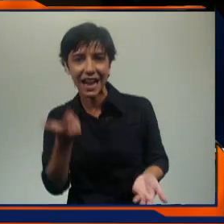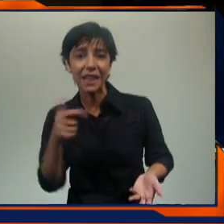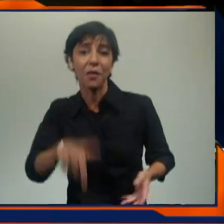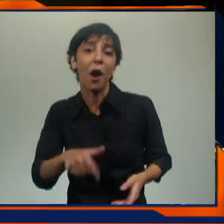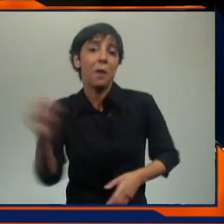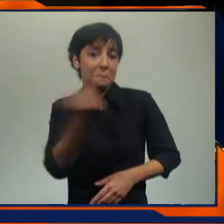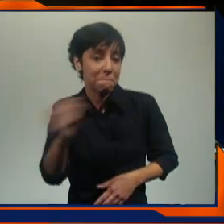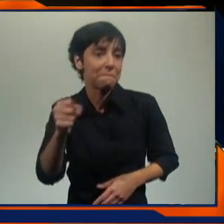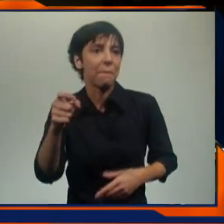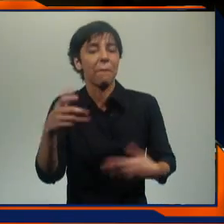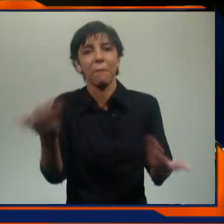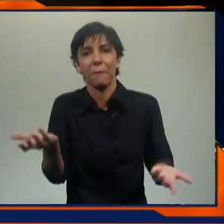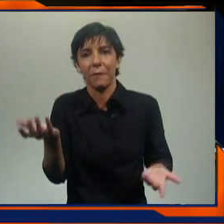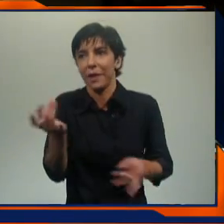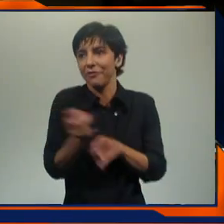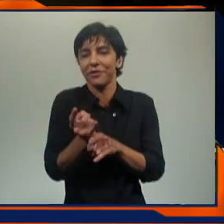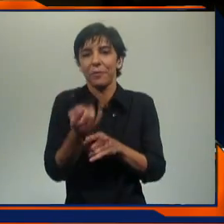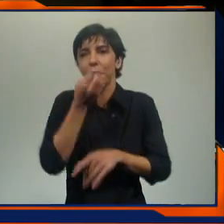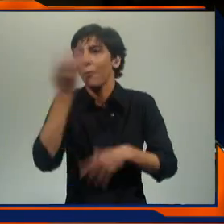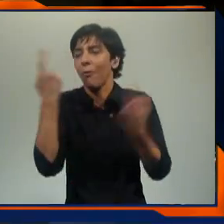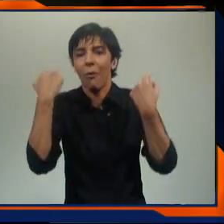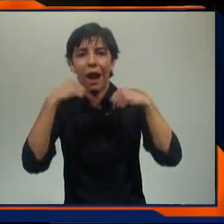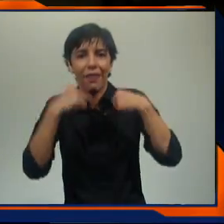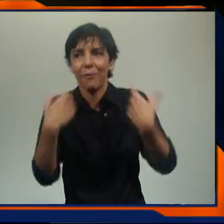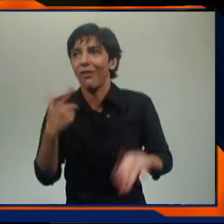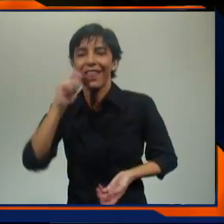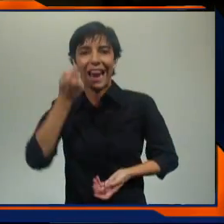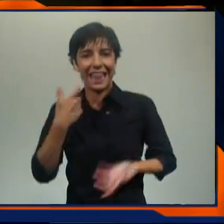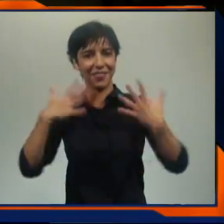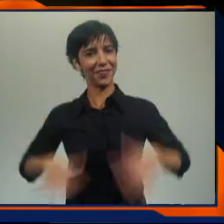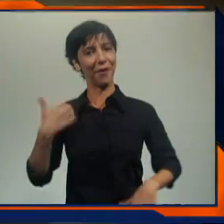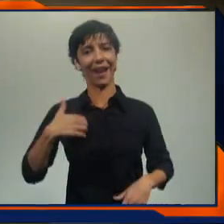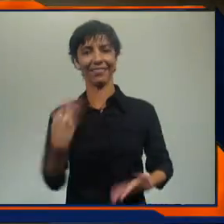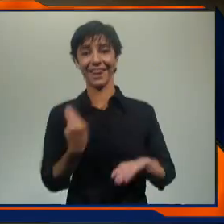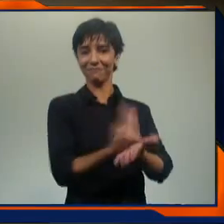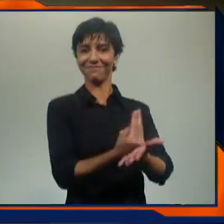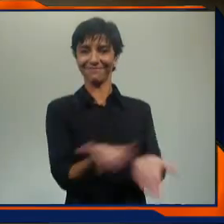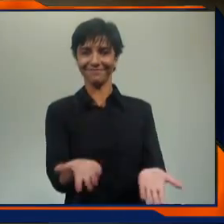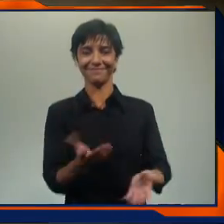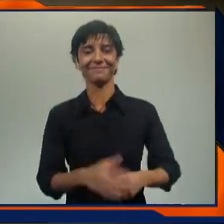puede llegar a pasar, representar al país y sentirse orgulloso del país que está representando.